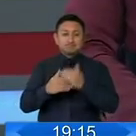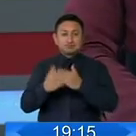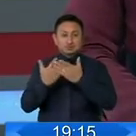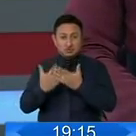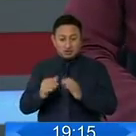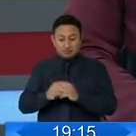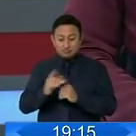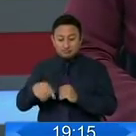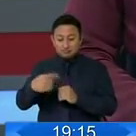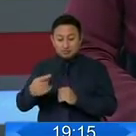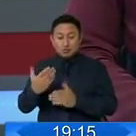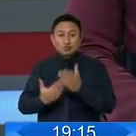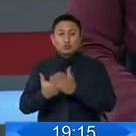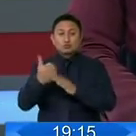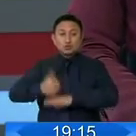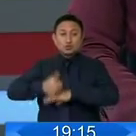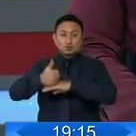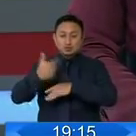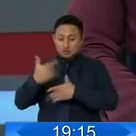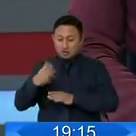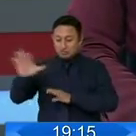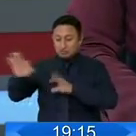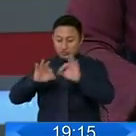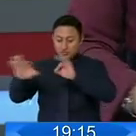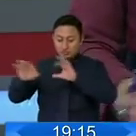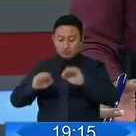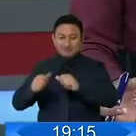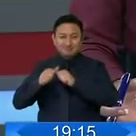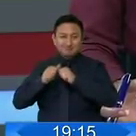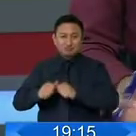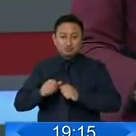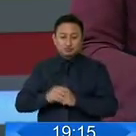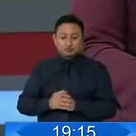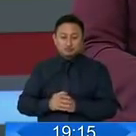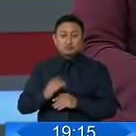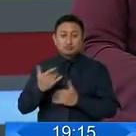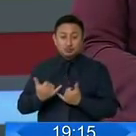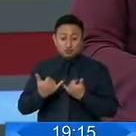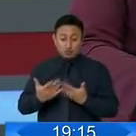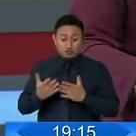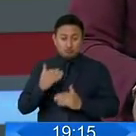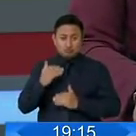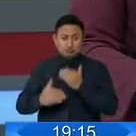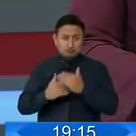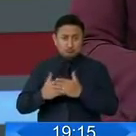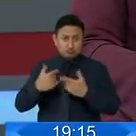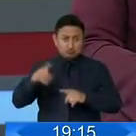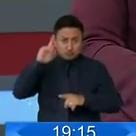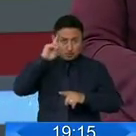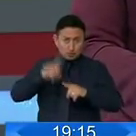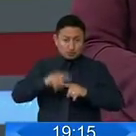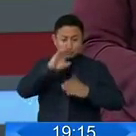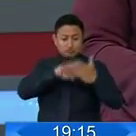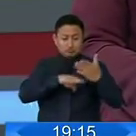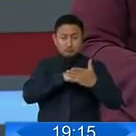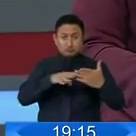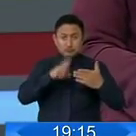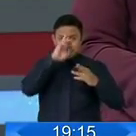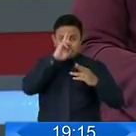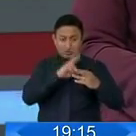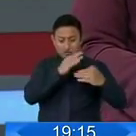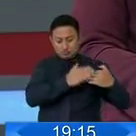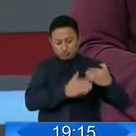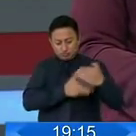la etapa de designación de autoridades definitivas. El trabajo, dicen, se está cumpliendo con acuerdo al cronograma